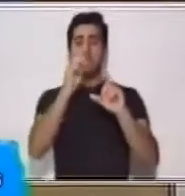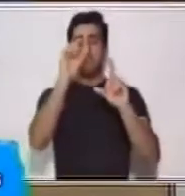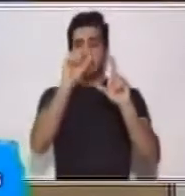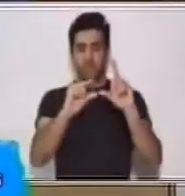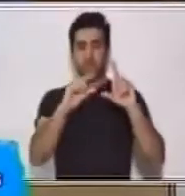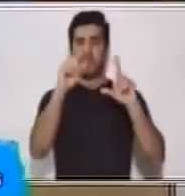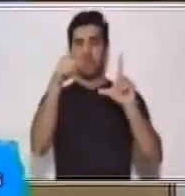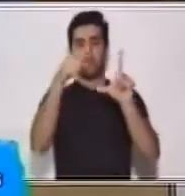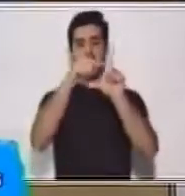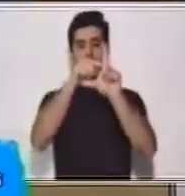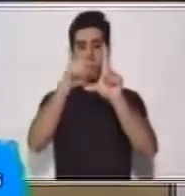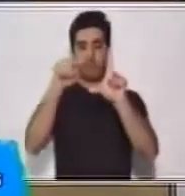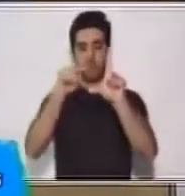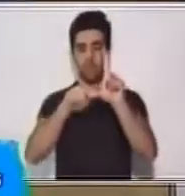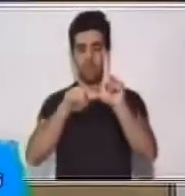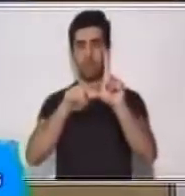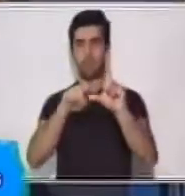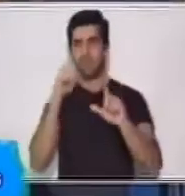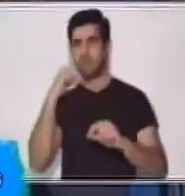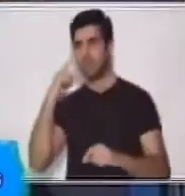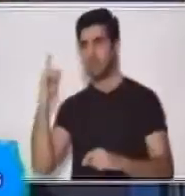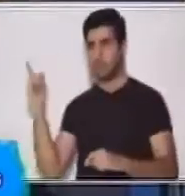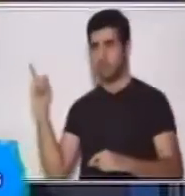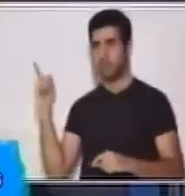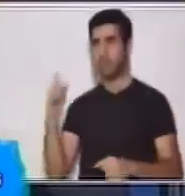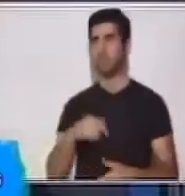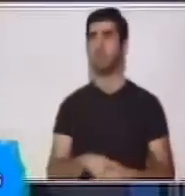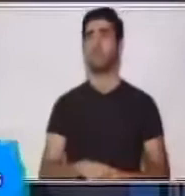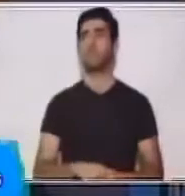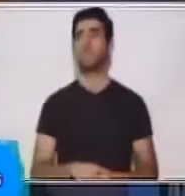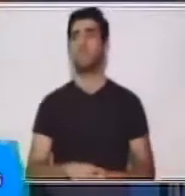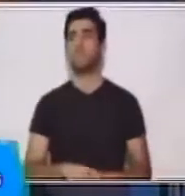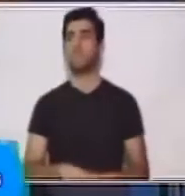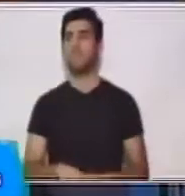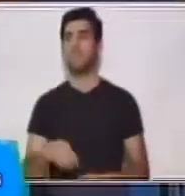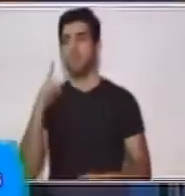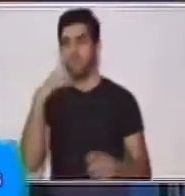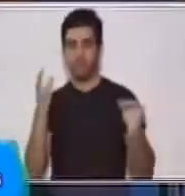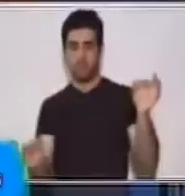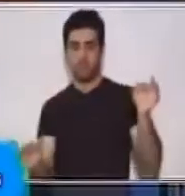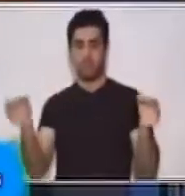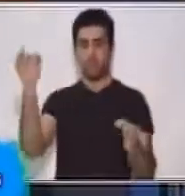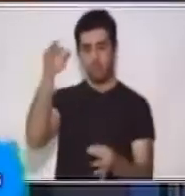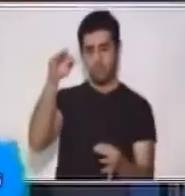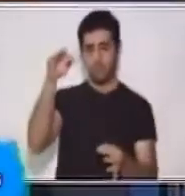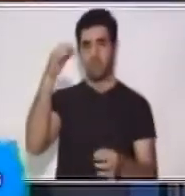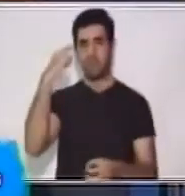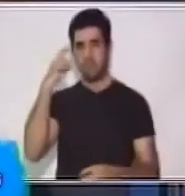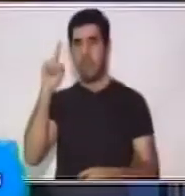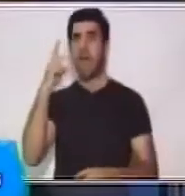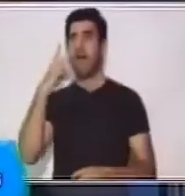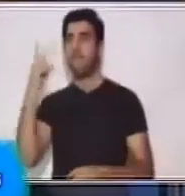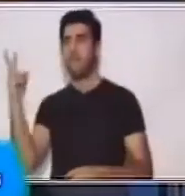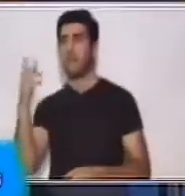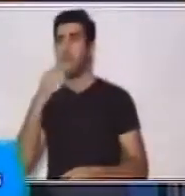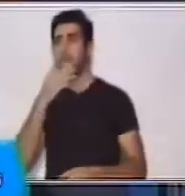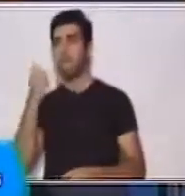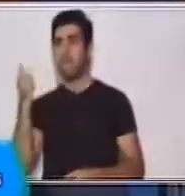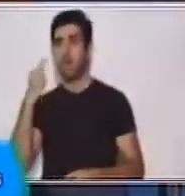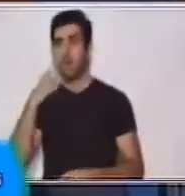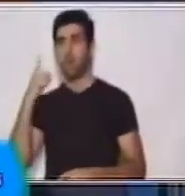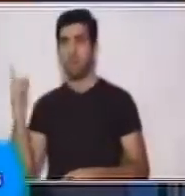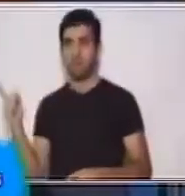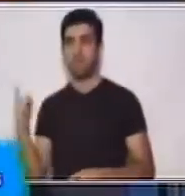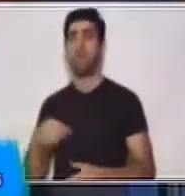triángulos rectángulos. Entonces vamos a girarlos a manera de poder visualizarlo. Vean de que no siempre